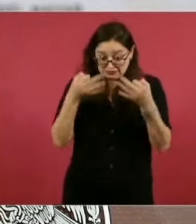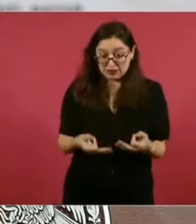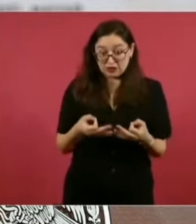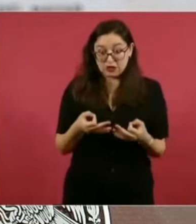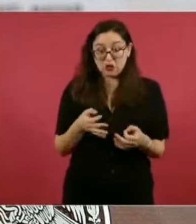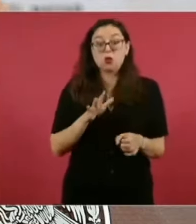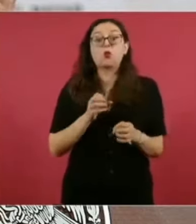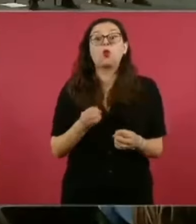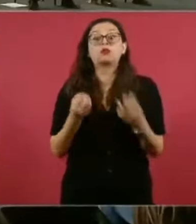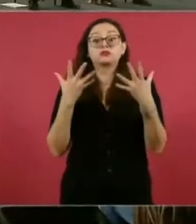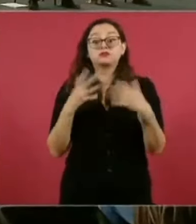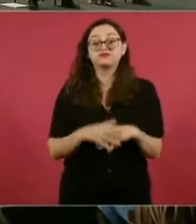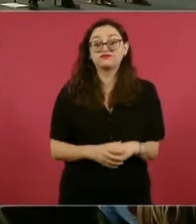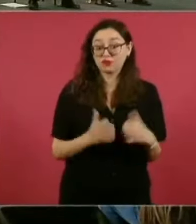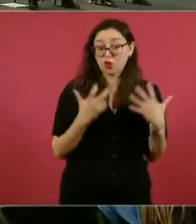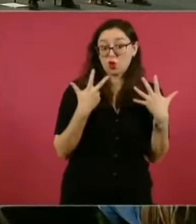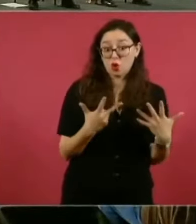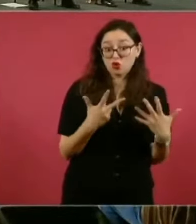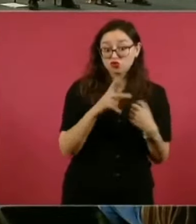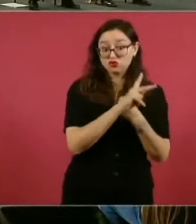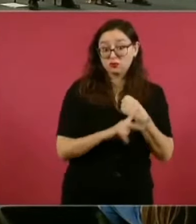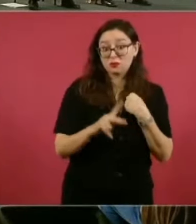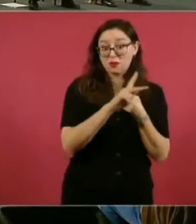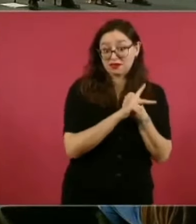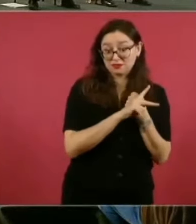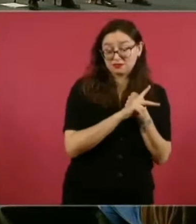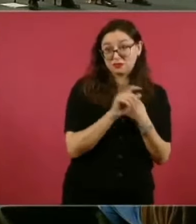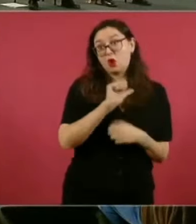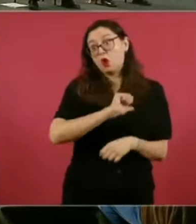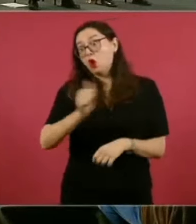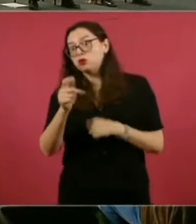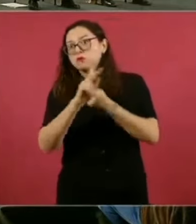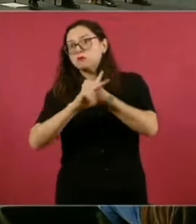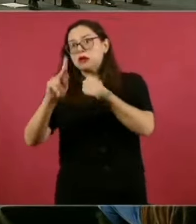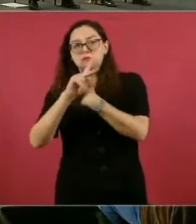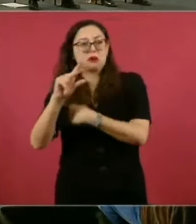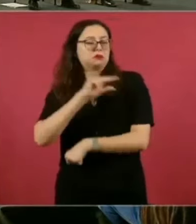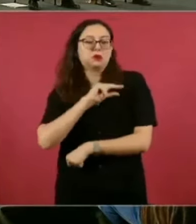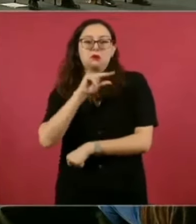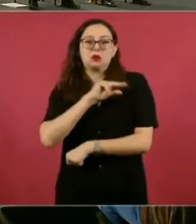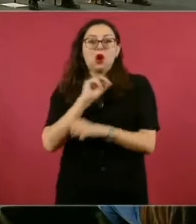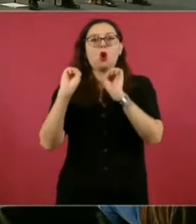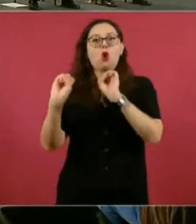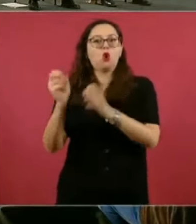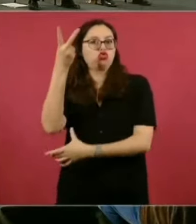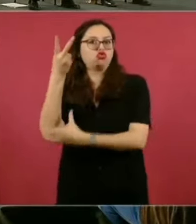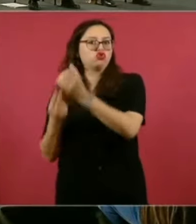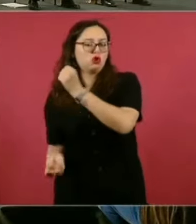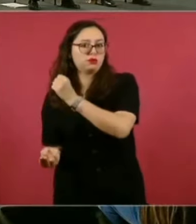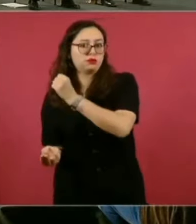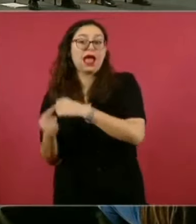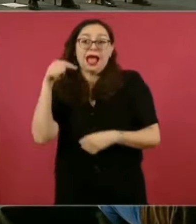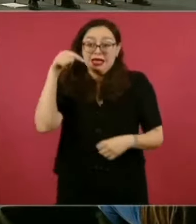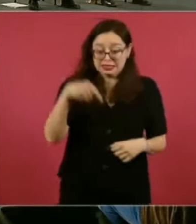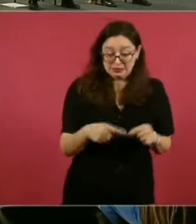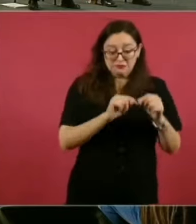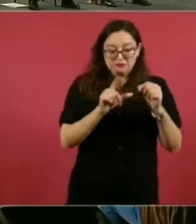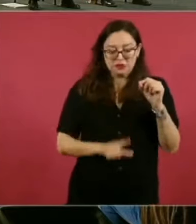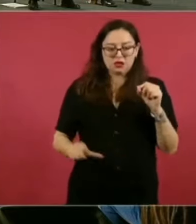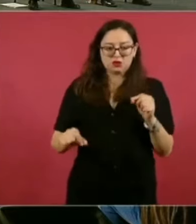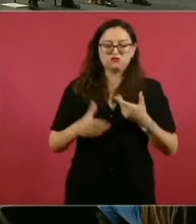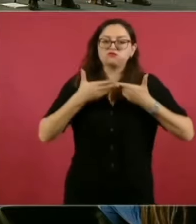Estado. En otros lados es 100% privado, en otros lados es mixto. En el país sigue siendo un tema público. Por eso